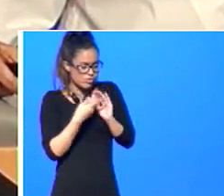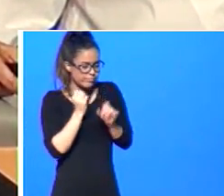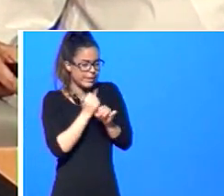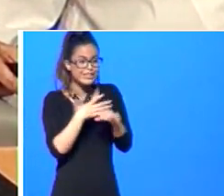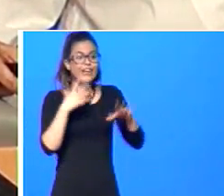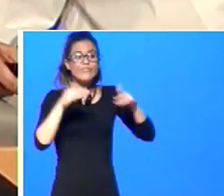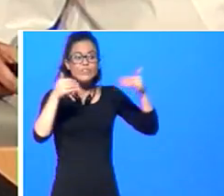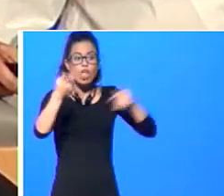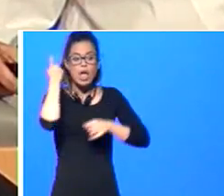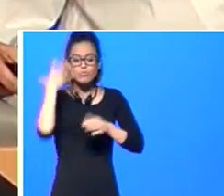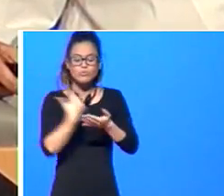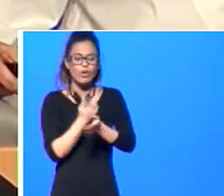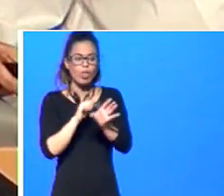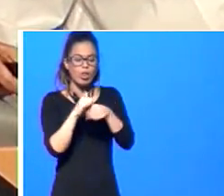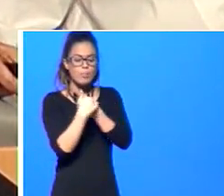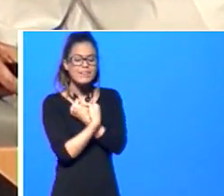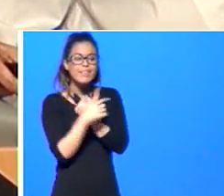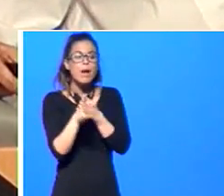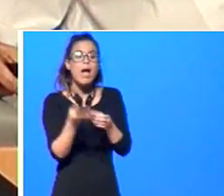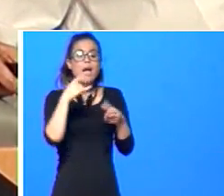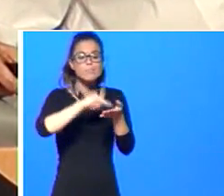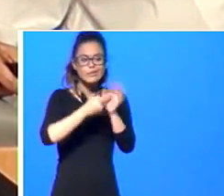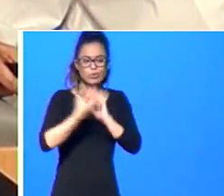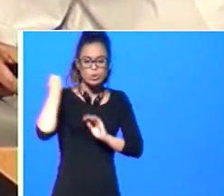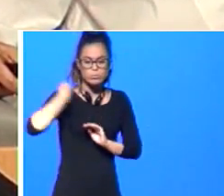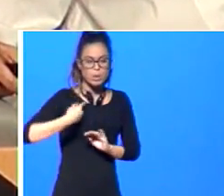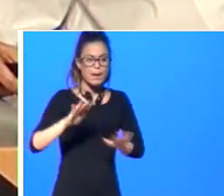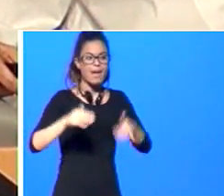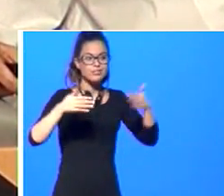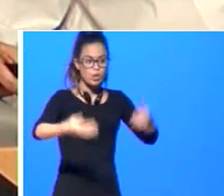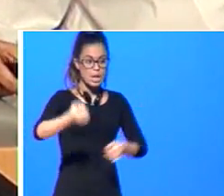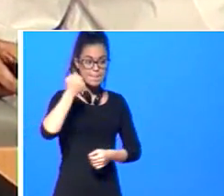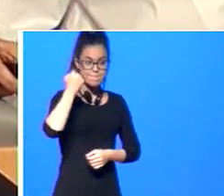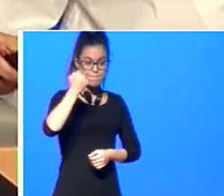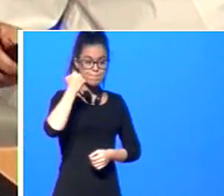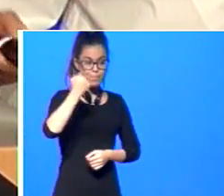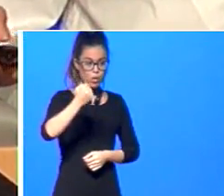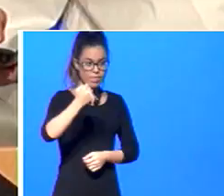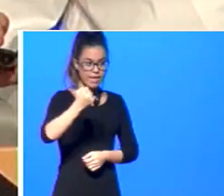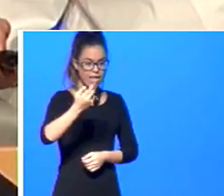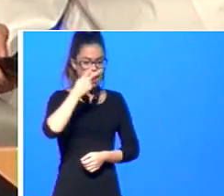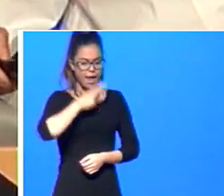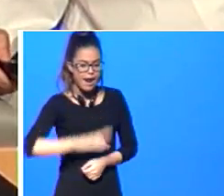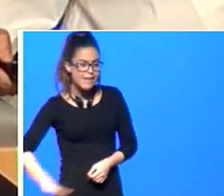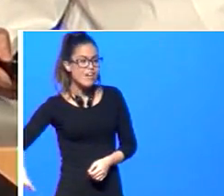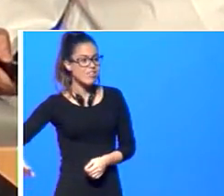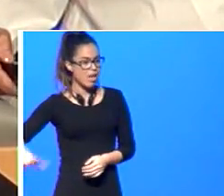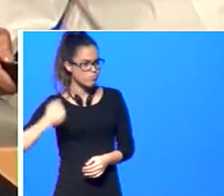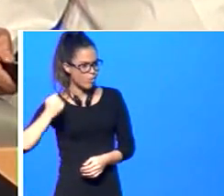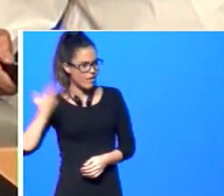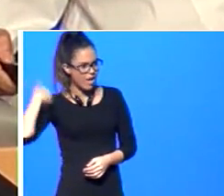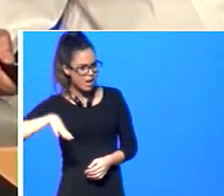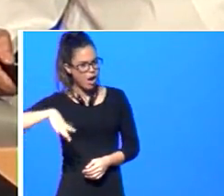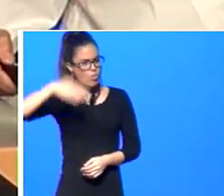participa en un proyecto. De esta manera se empodera a la infancia y la adolescencia,